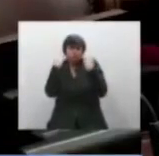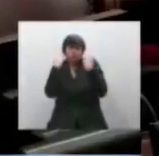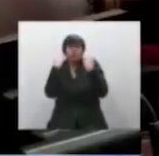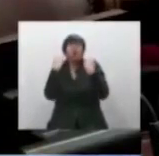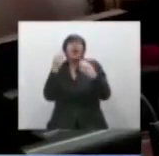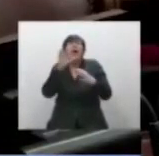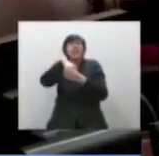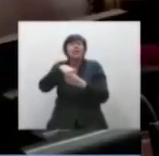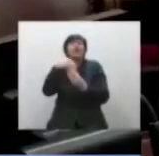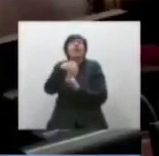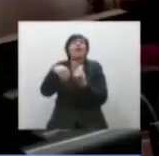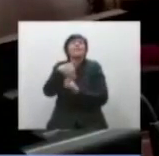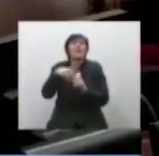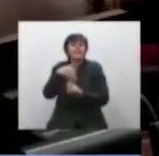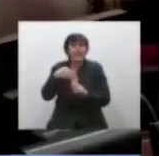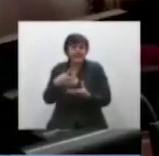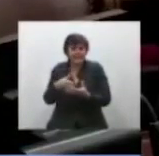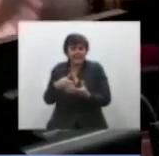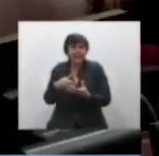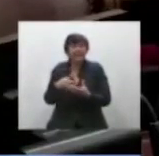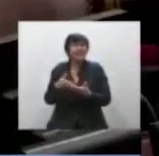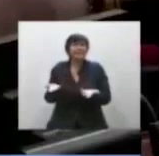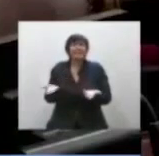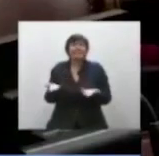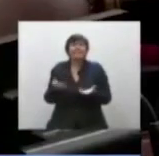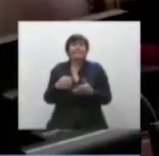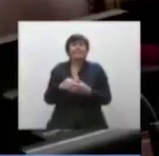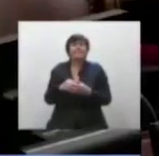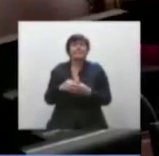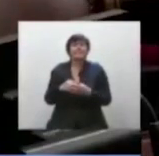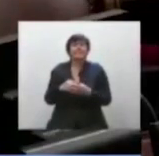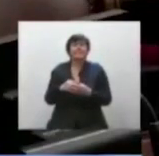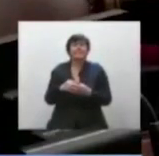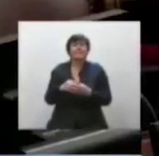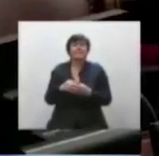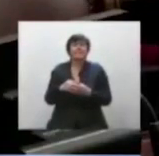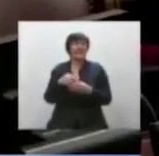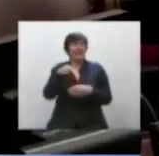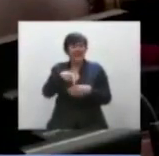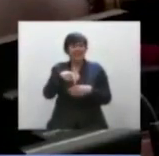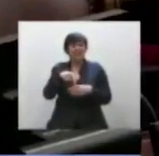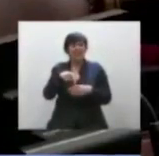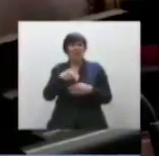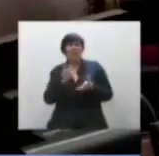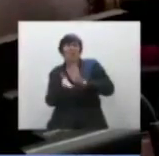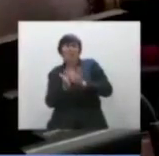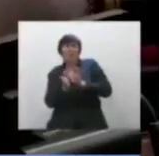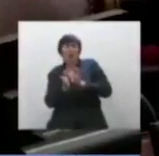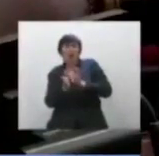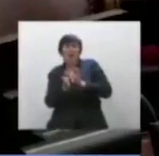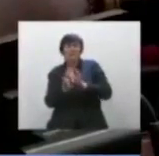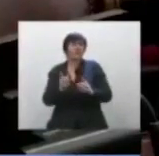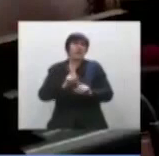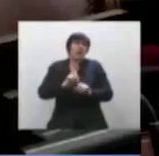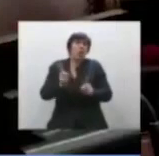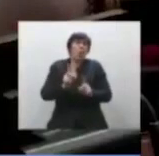quiso decir. Lo hizo pésimo, lo hizo mal, con palabras indeseables. Esto es lo triste, refiriéndose, ¿no?, de una manera absolutamente asquerosa a